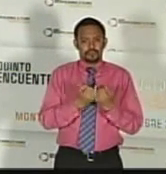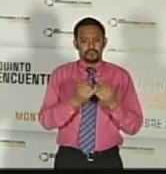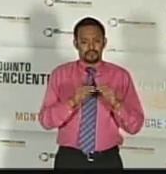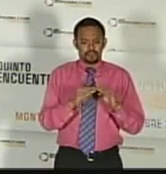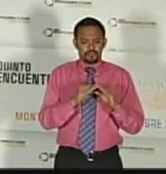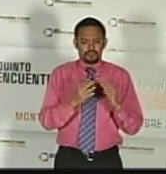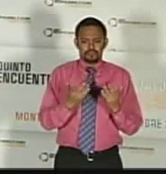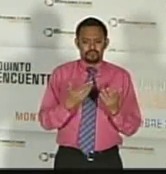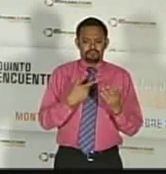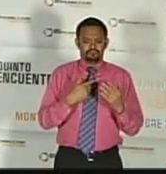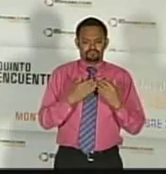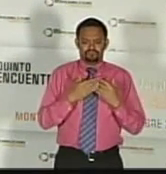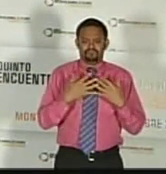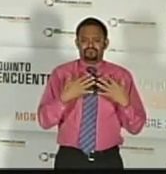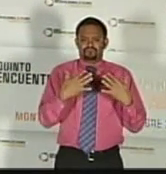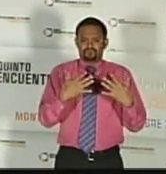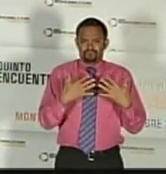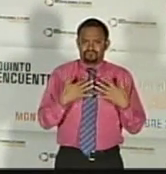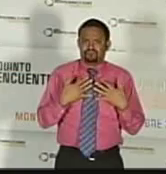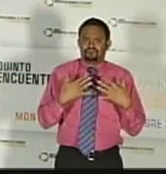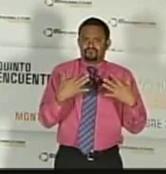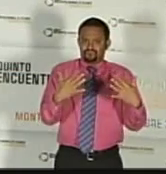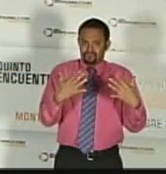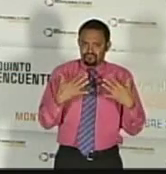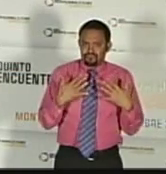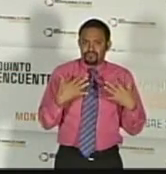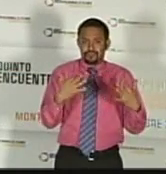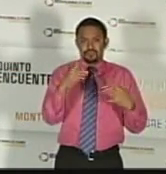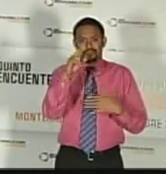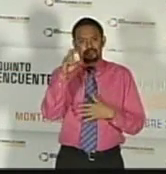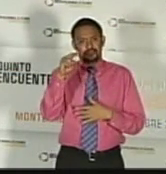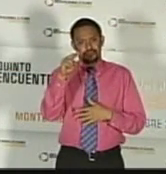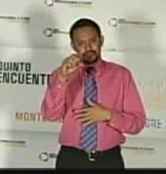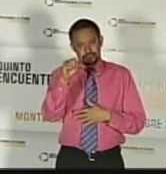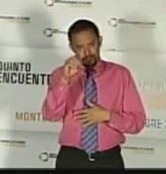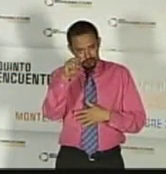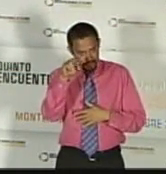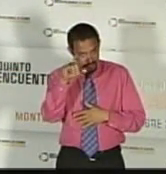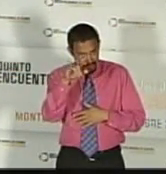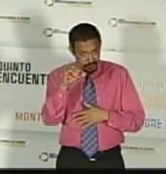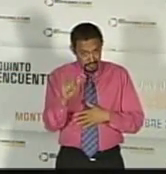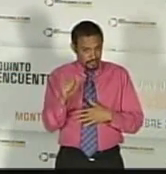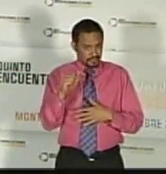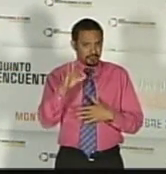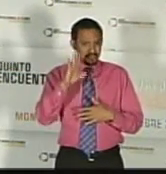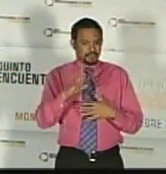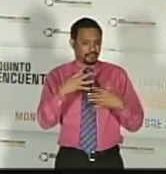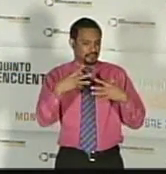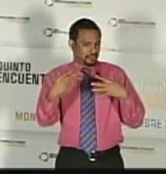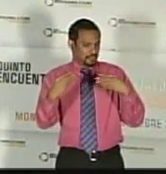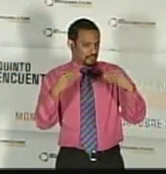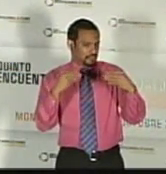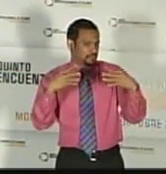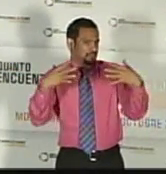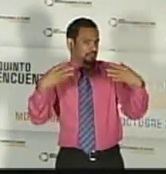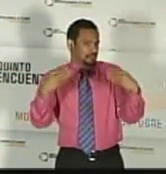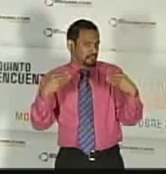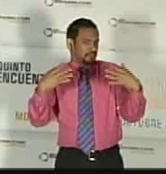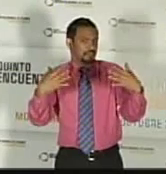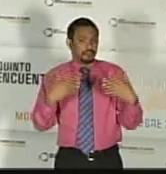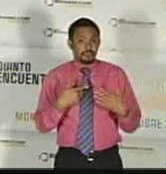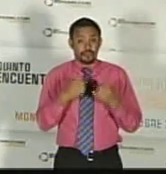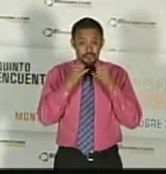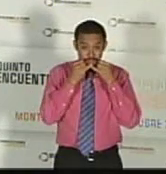de la resonancia, resonamos, nos hacemos eco. Y en la educación que yo estoy dando por